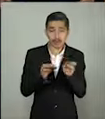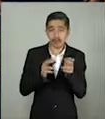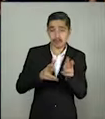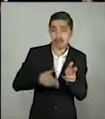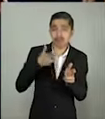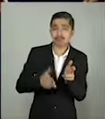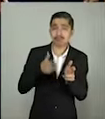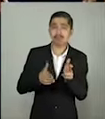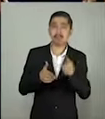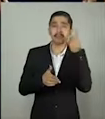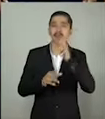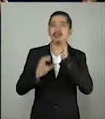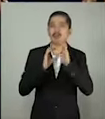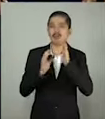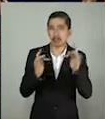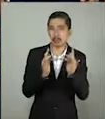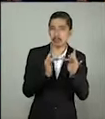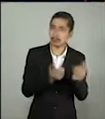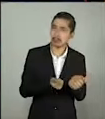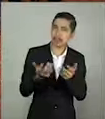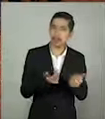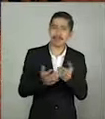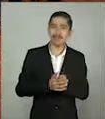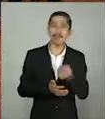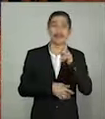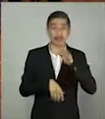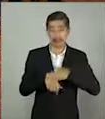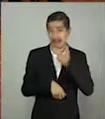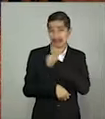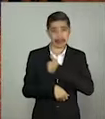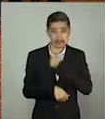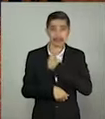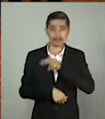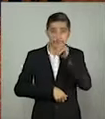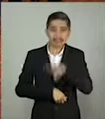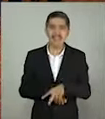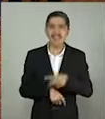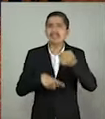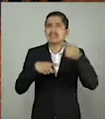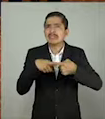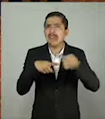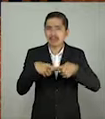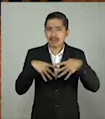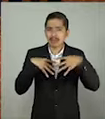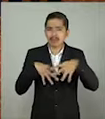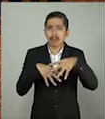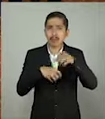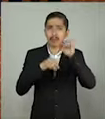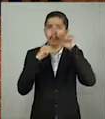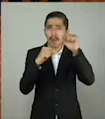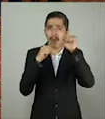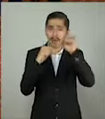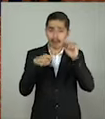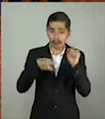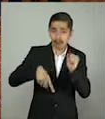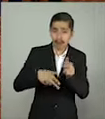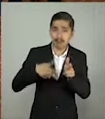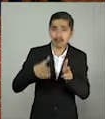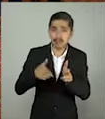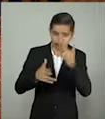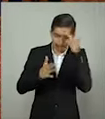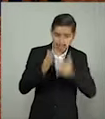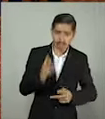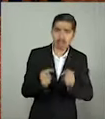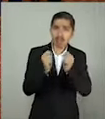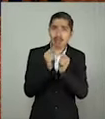importante instrumento de comunicación. Pero lo más lamentable es que quienes se manifiestan violando la